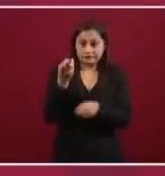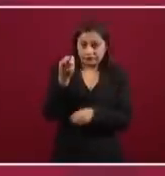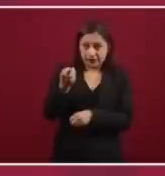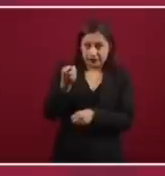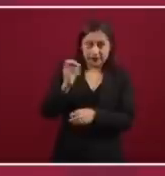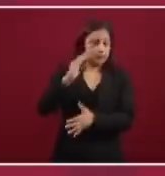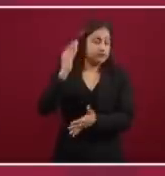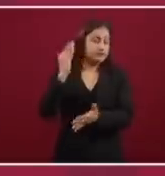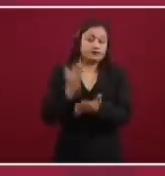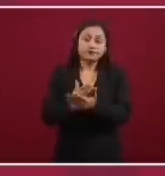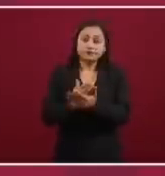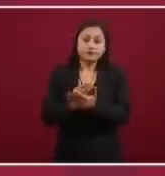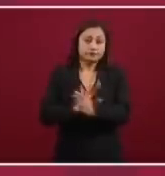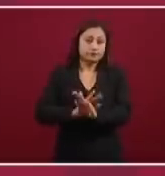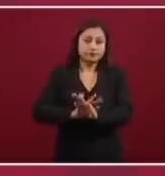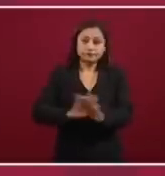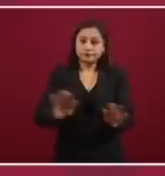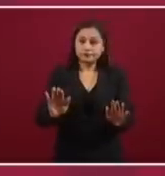no